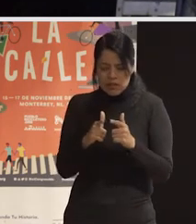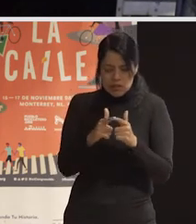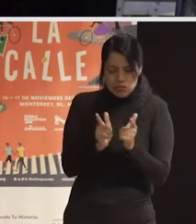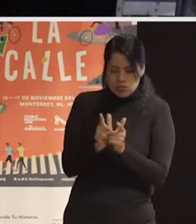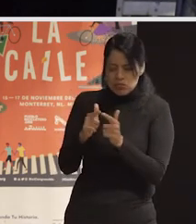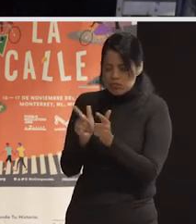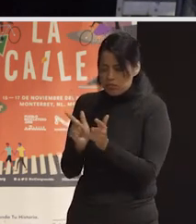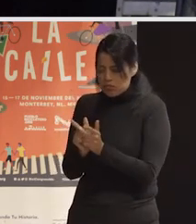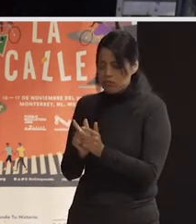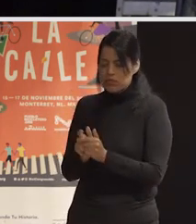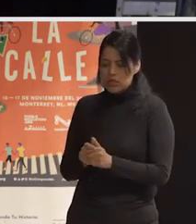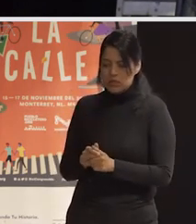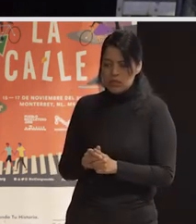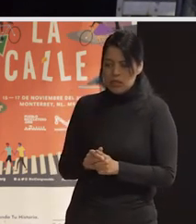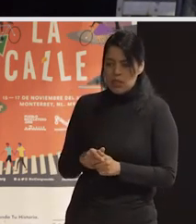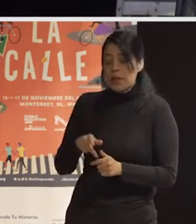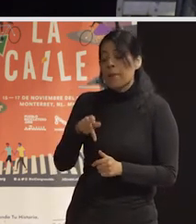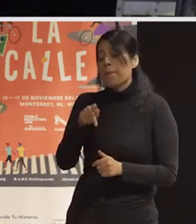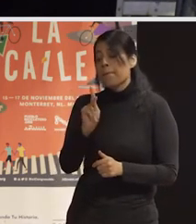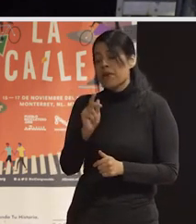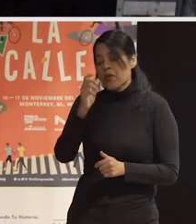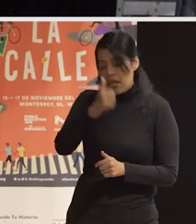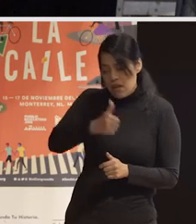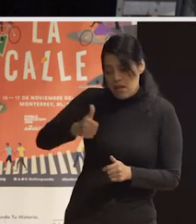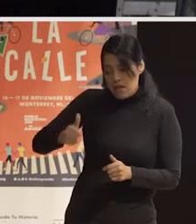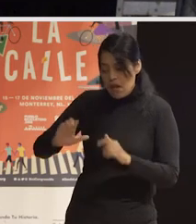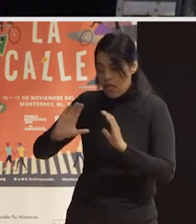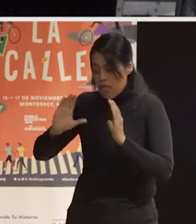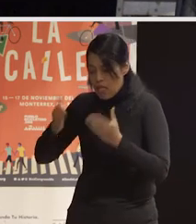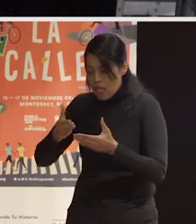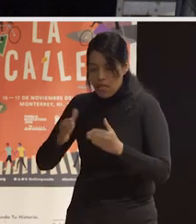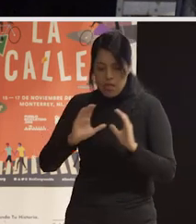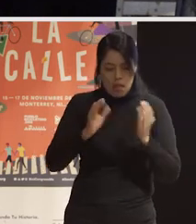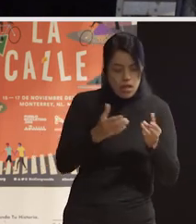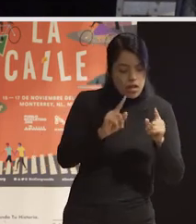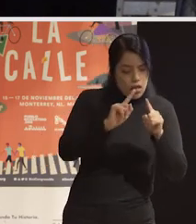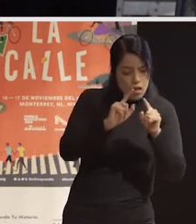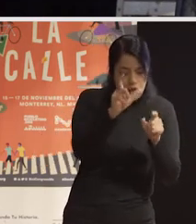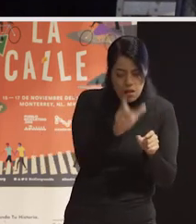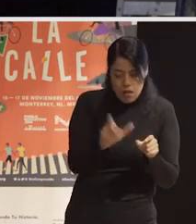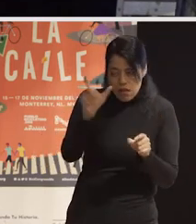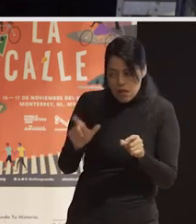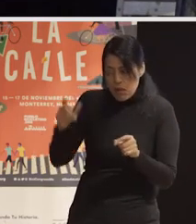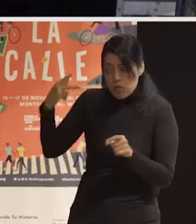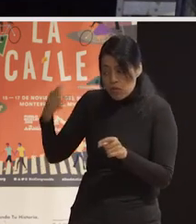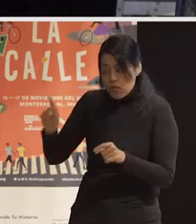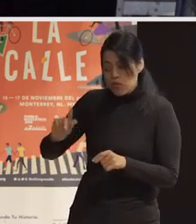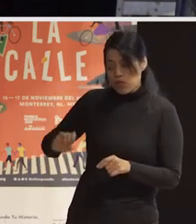por la redundancia sin embargo en cada comunidad existen particularidades e intereses diferentes